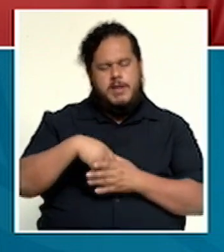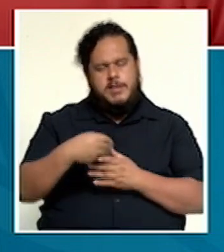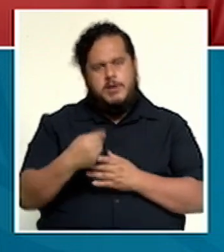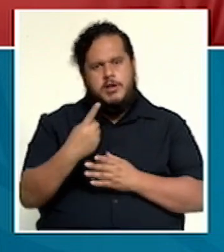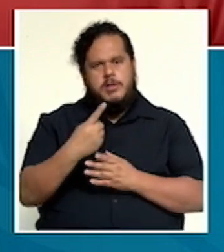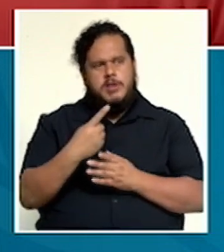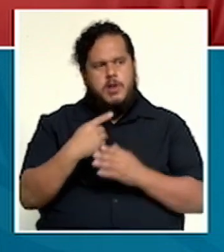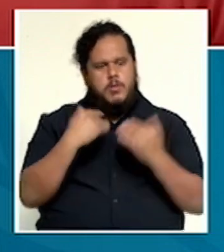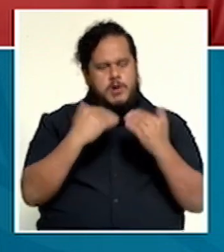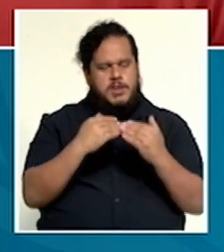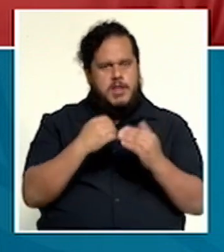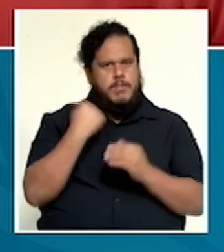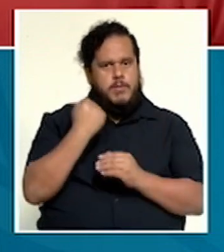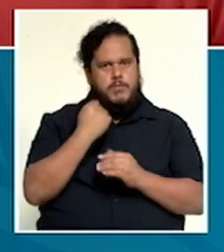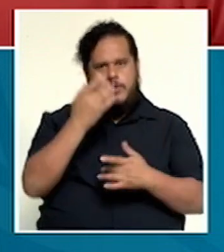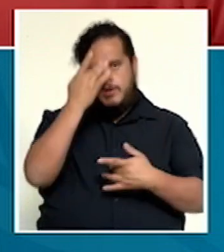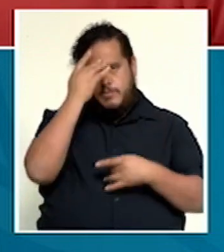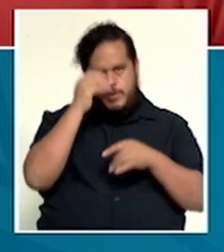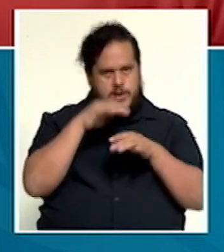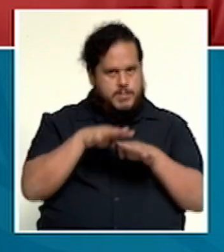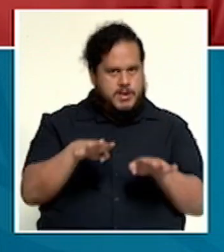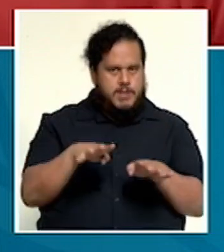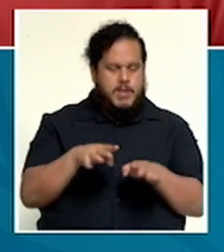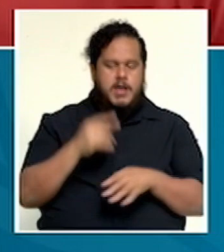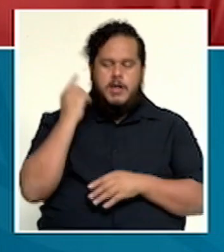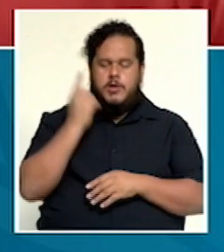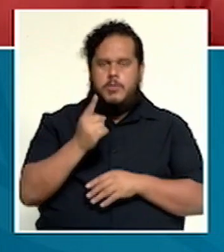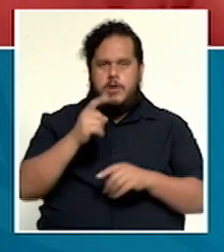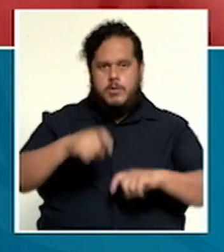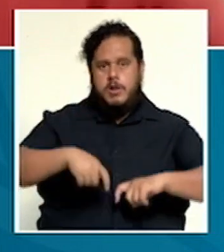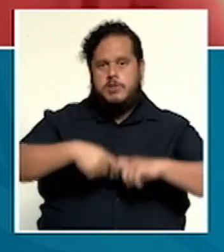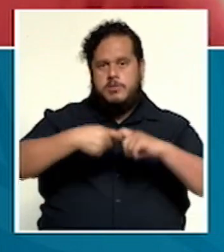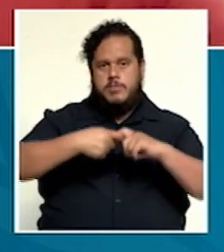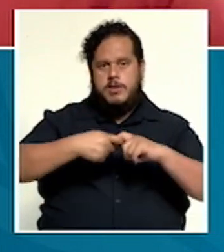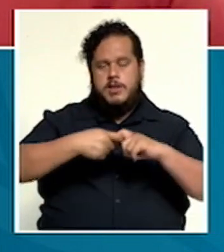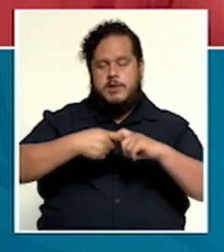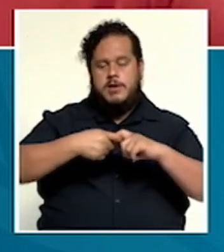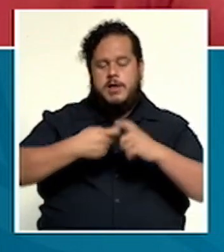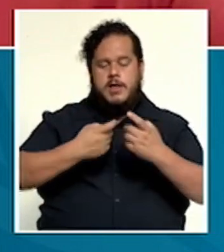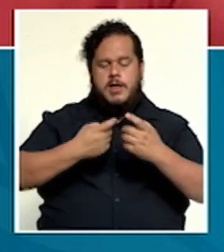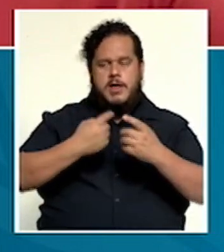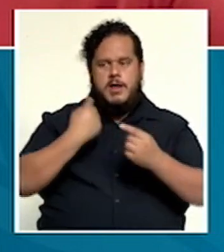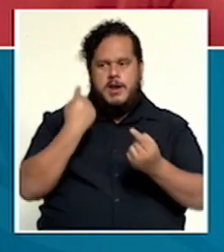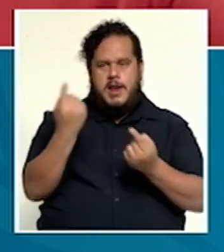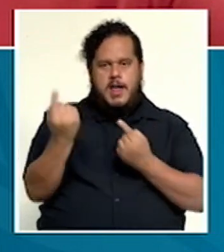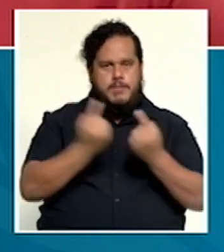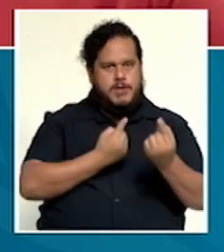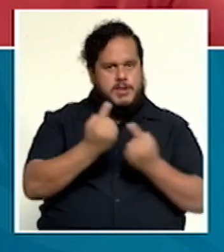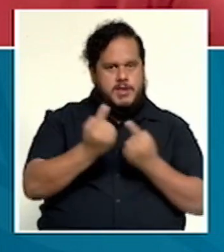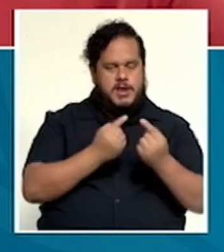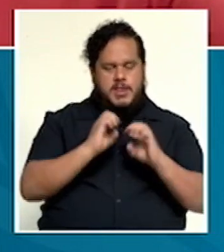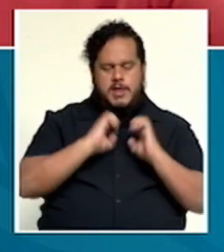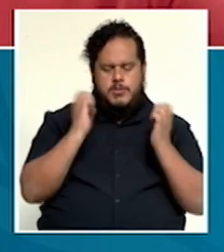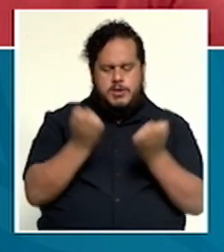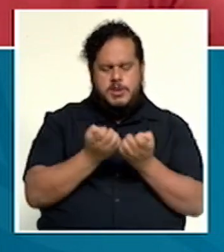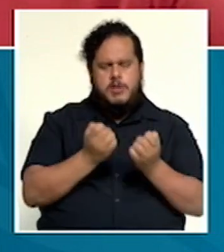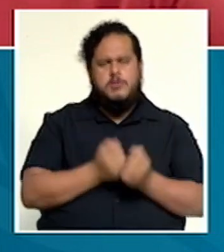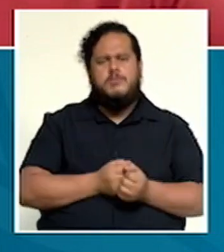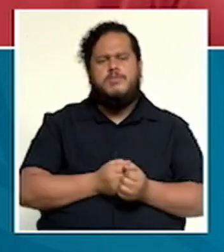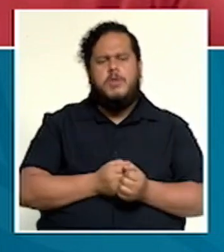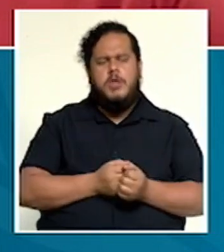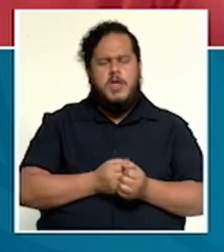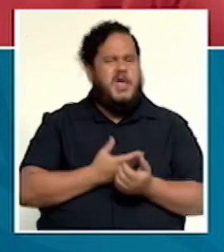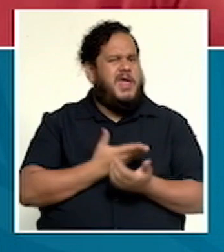muy dura que fue la pandemia, que obligó a suspender la presencialidad en los estadios.